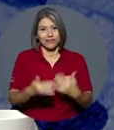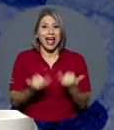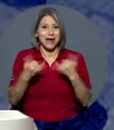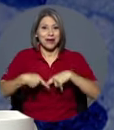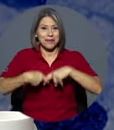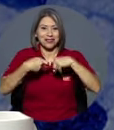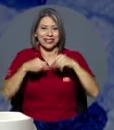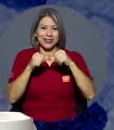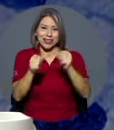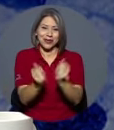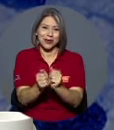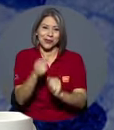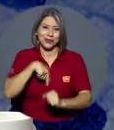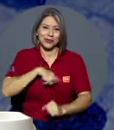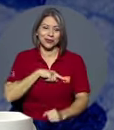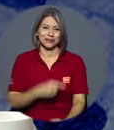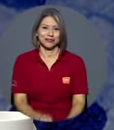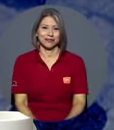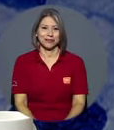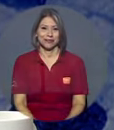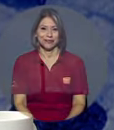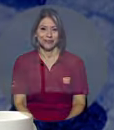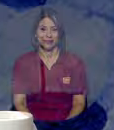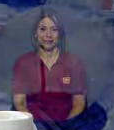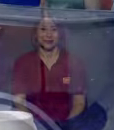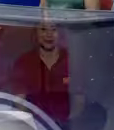asunto. Vamos a ir a una pausa, quédese con Una Mirada, que ya volvemos.